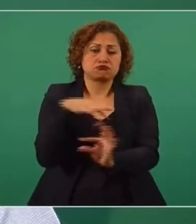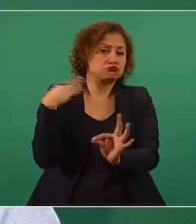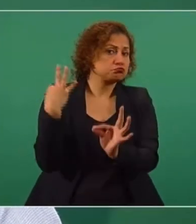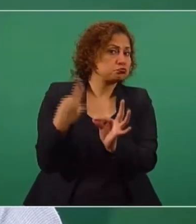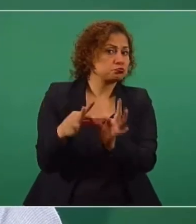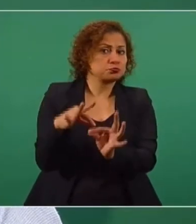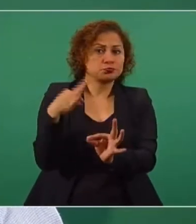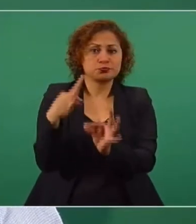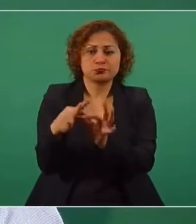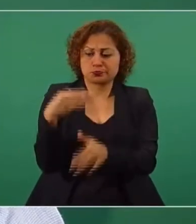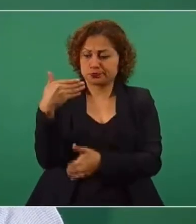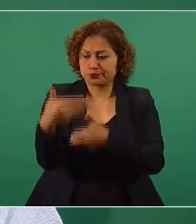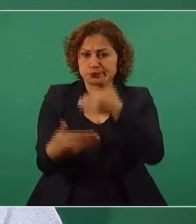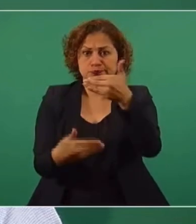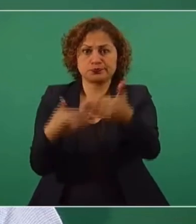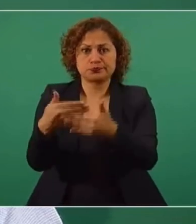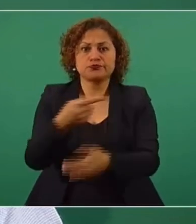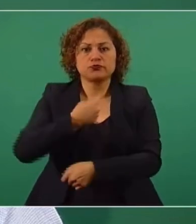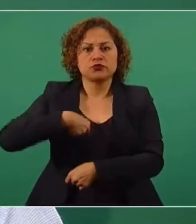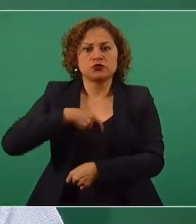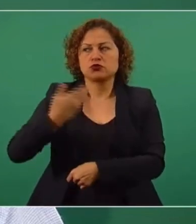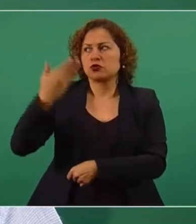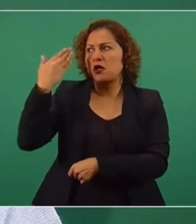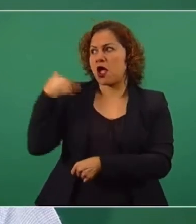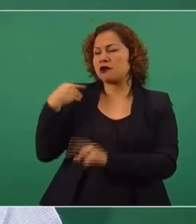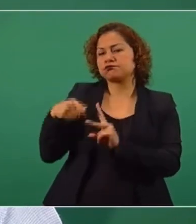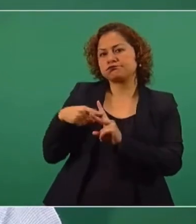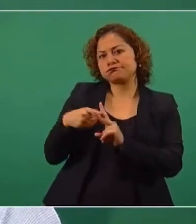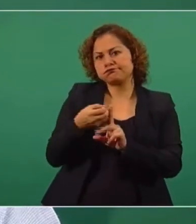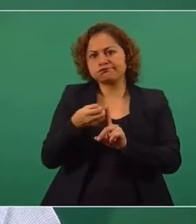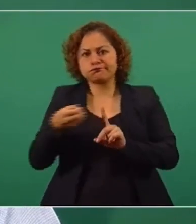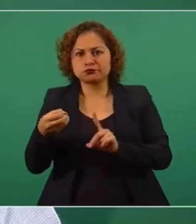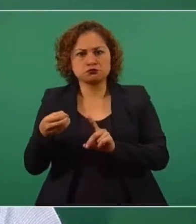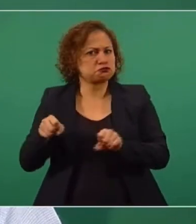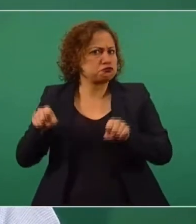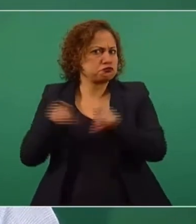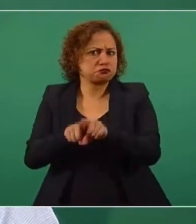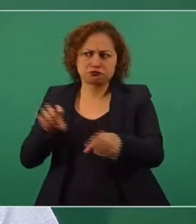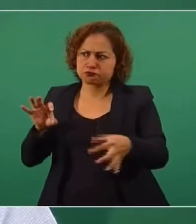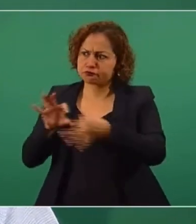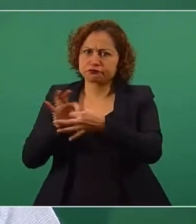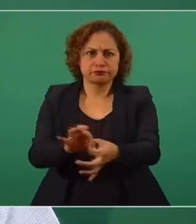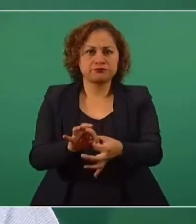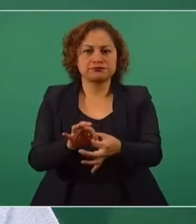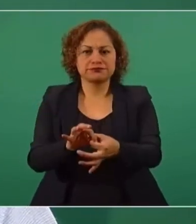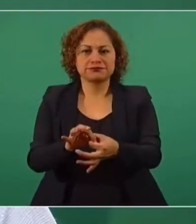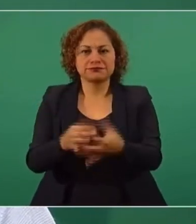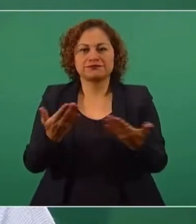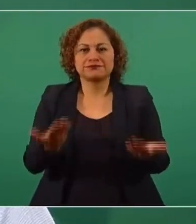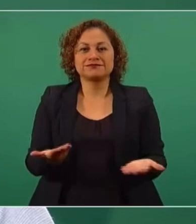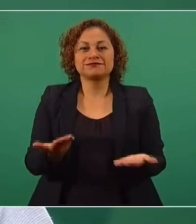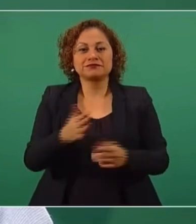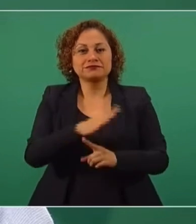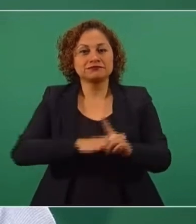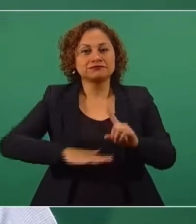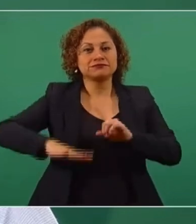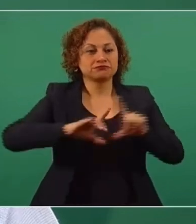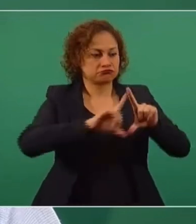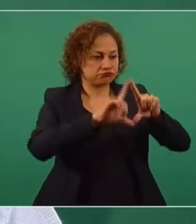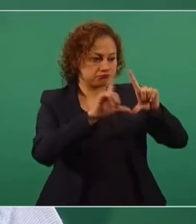como se esperaba, tal como lo anunciamos el pasado 8 de diciembre. Se han cubierto las poblaciones a